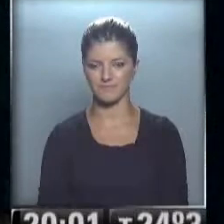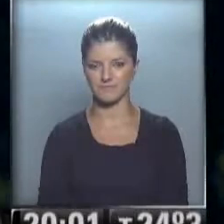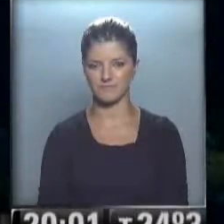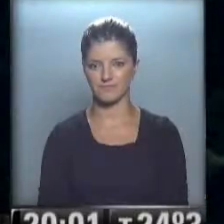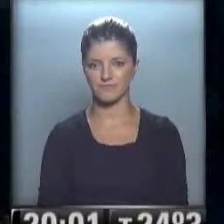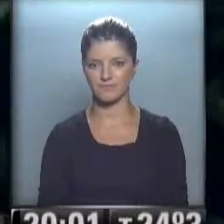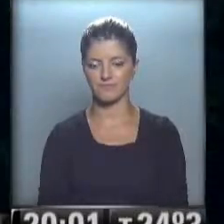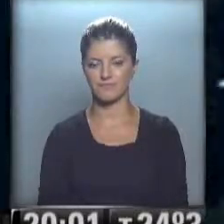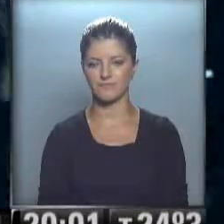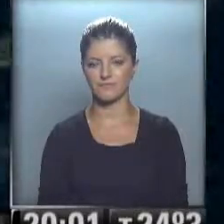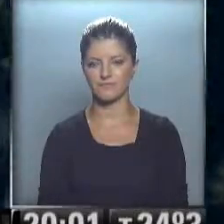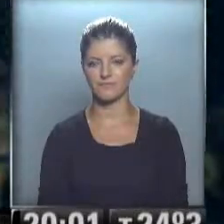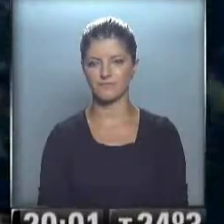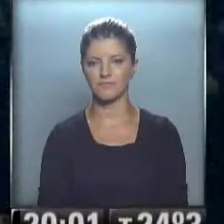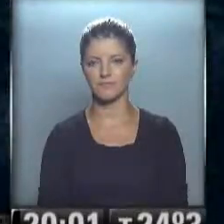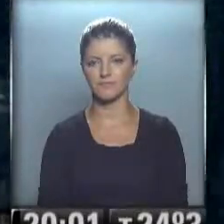Torena.